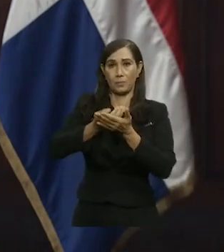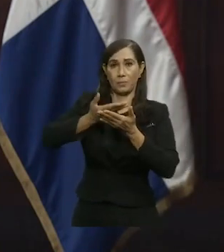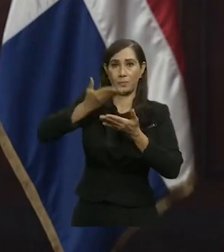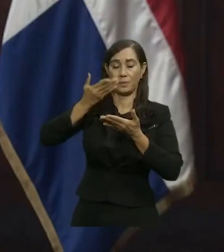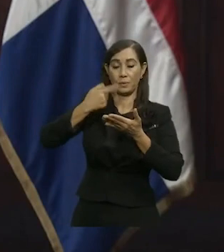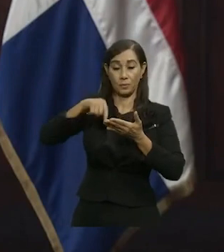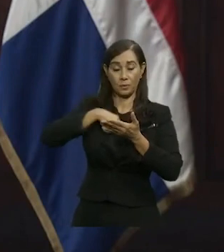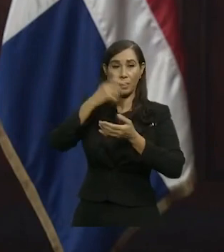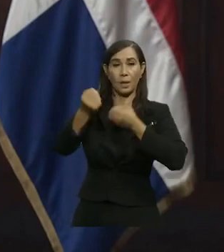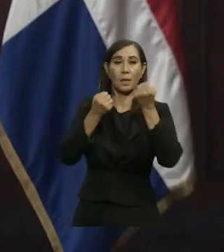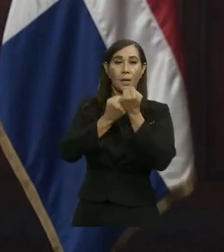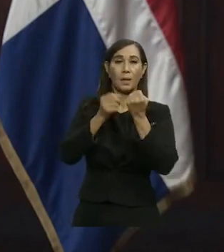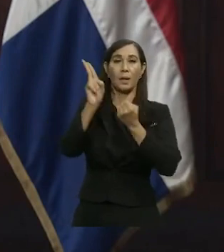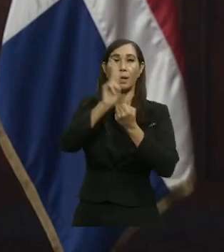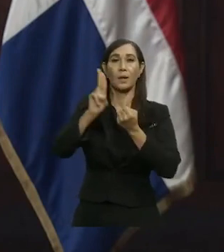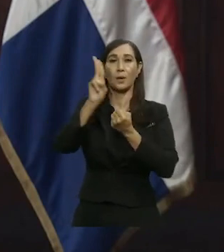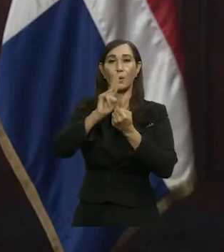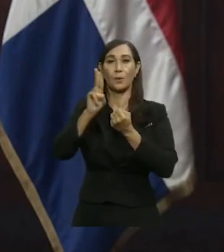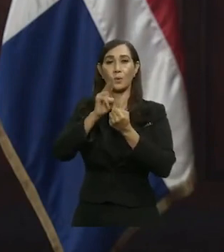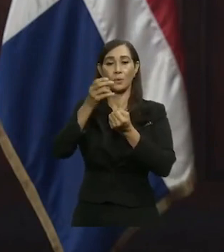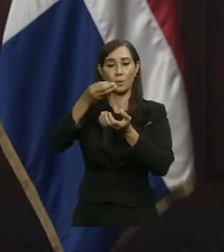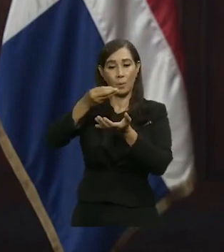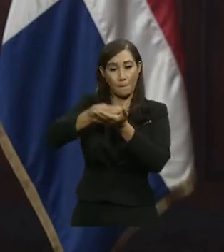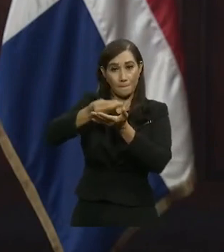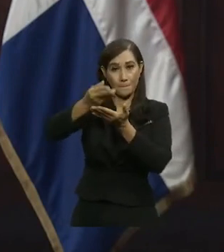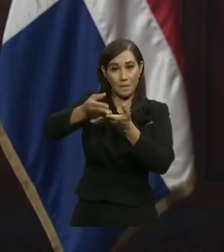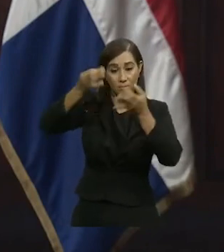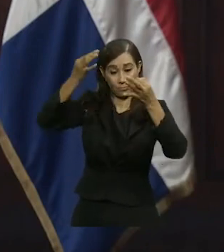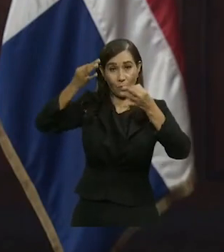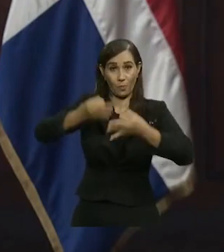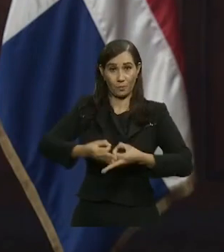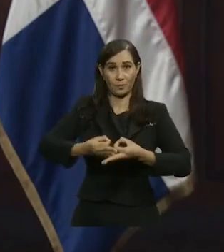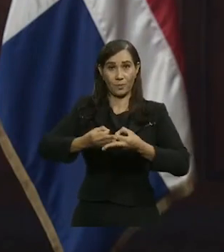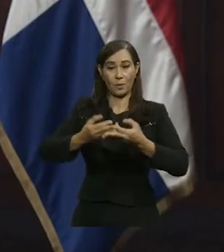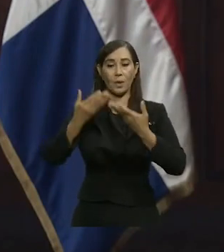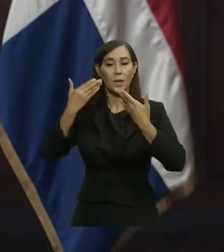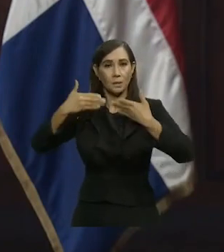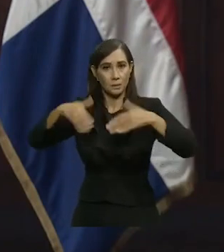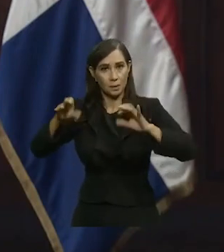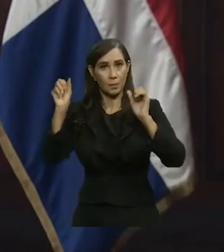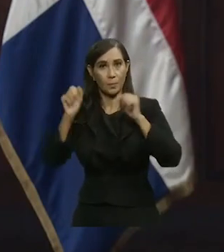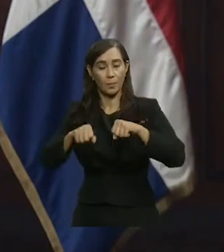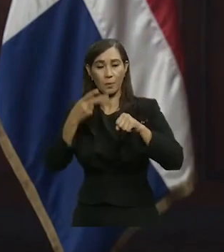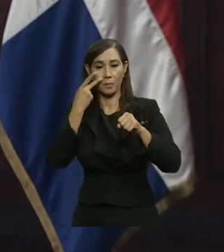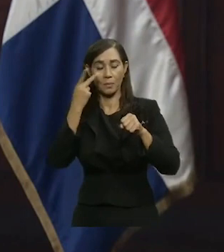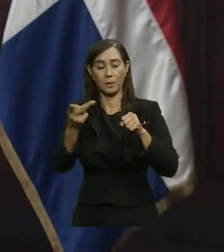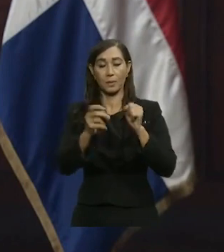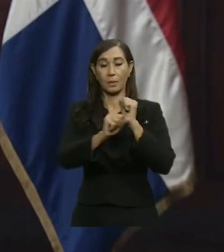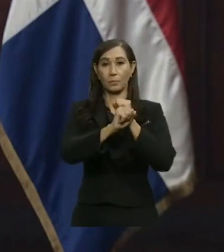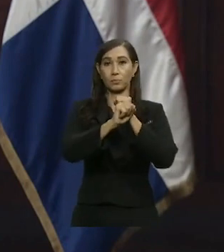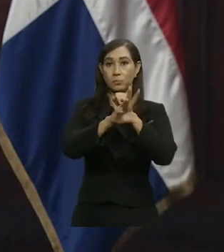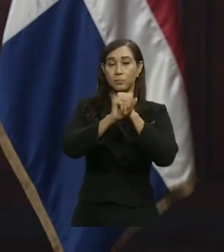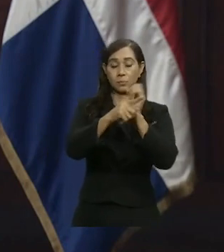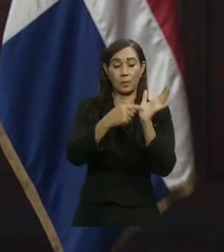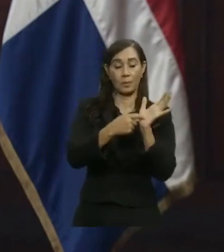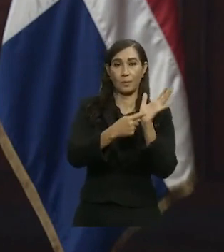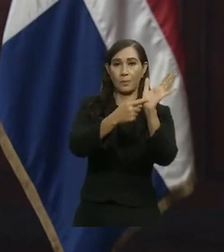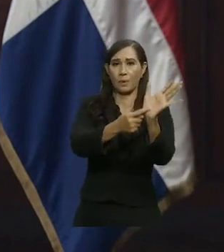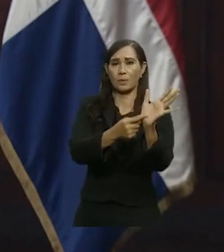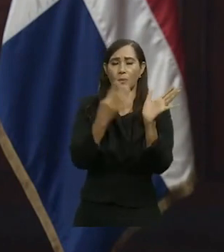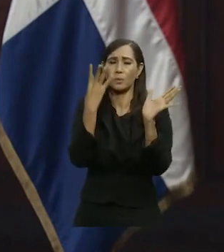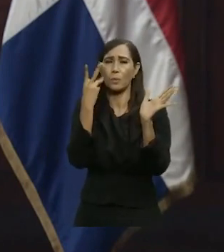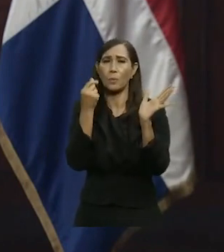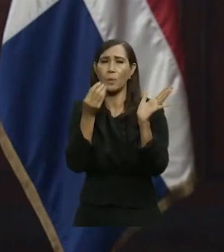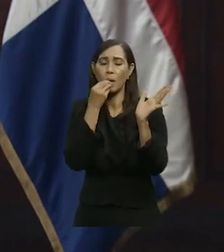estaremos impulsando el uso de la aplicación Precios Justos, que está disponible desde ya, así como la publicación de los precios de referencia